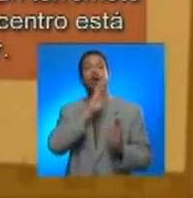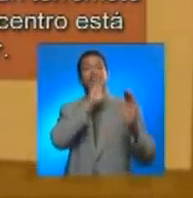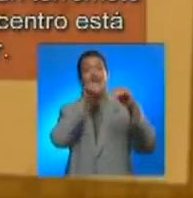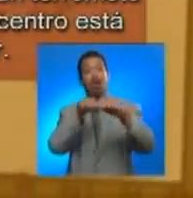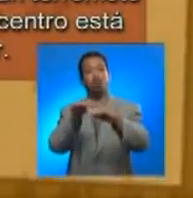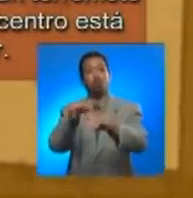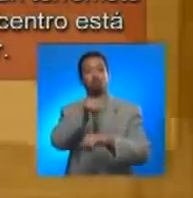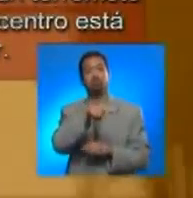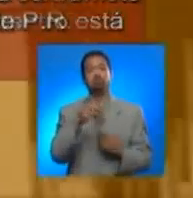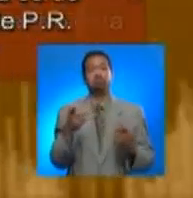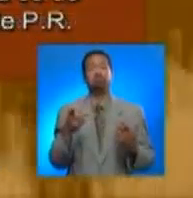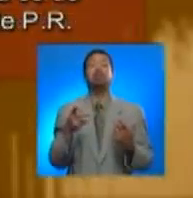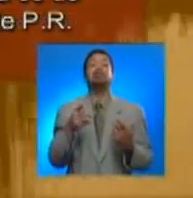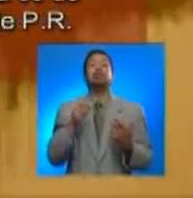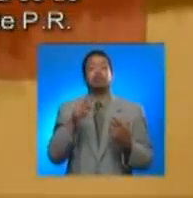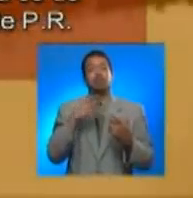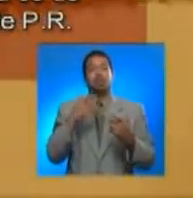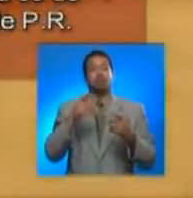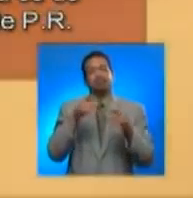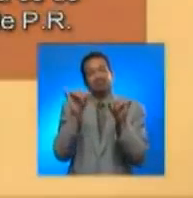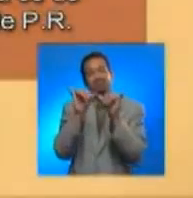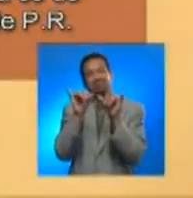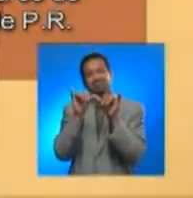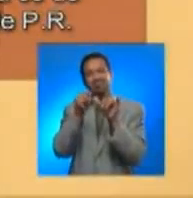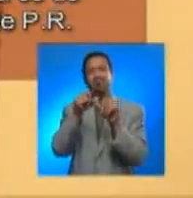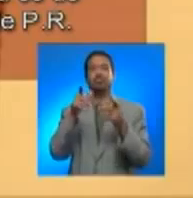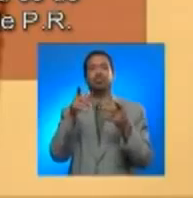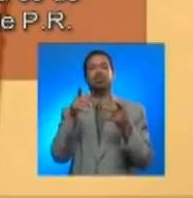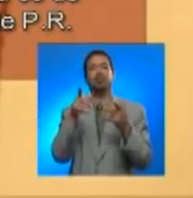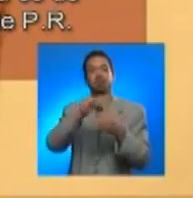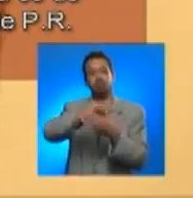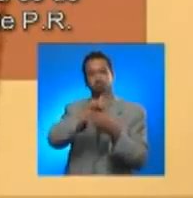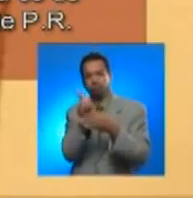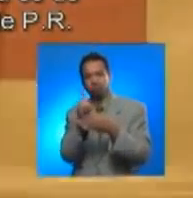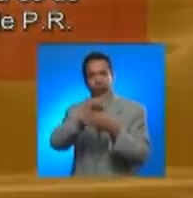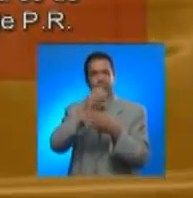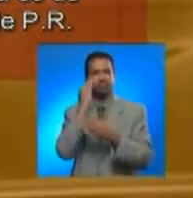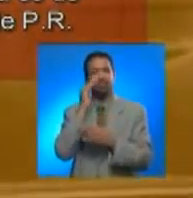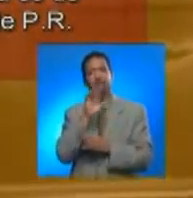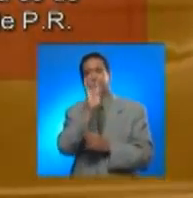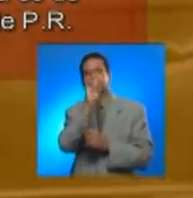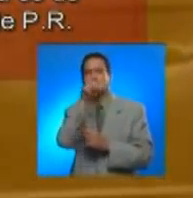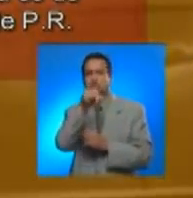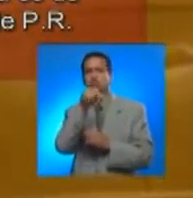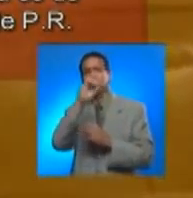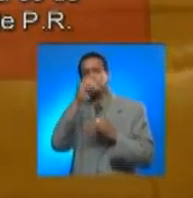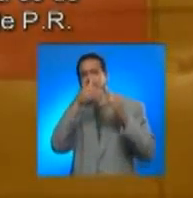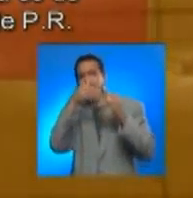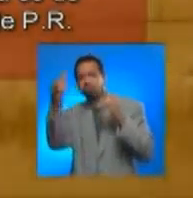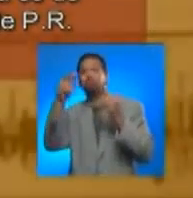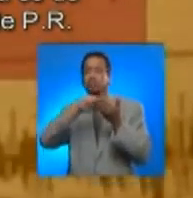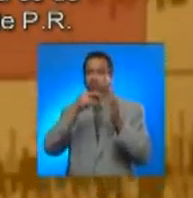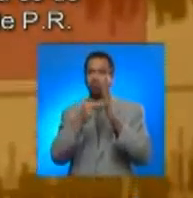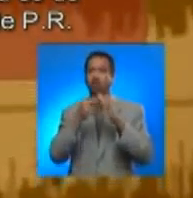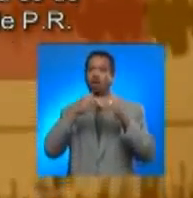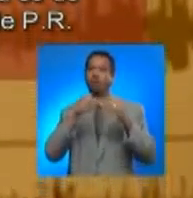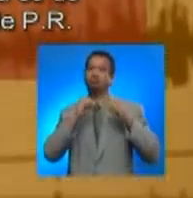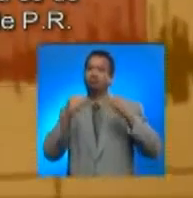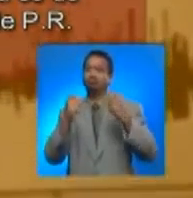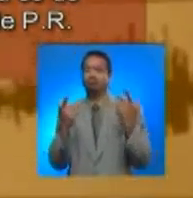siguientes condiciones. Los registros sismográficos de la Red Sísmica tienen indicios de un terremoto en la región de Puerto Rico con